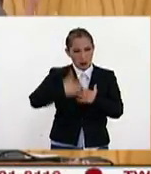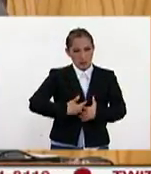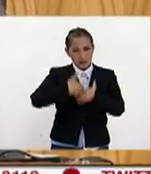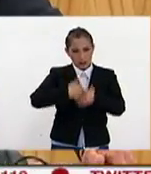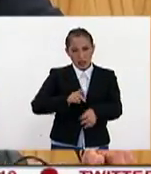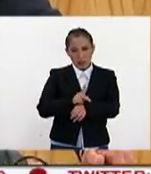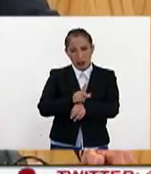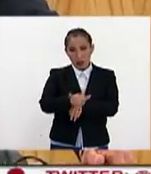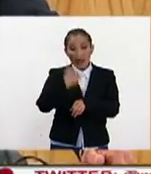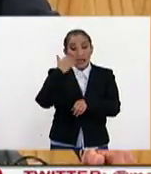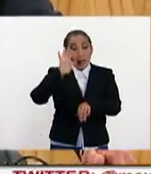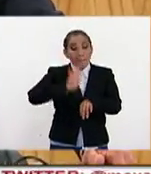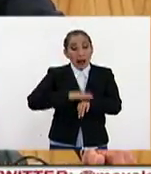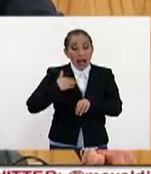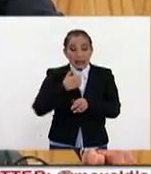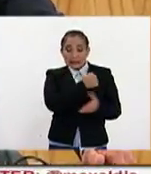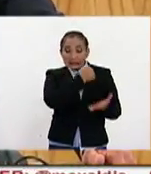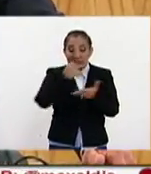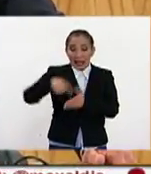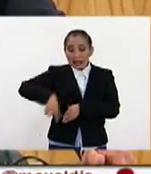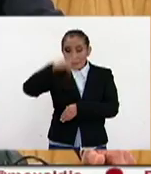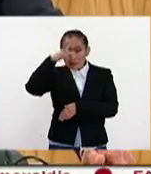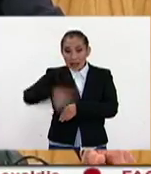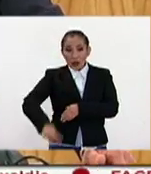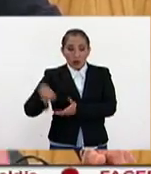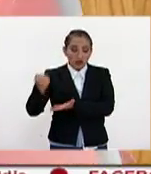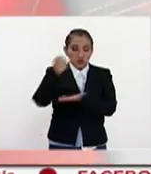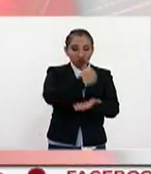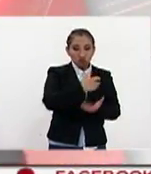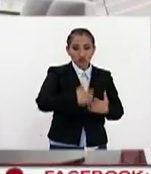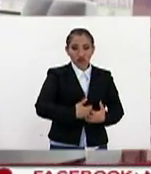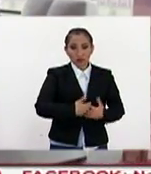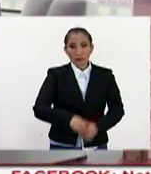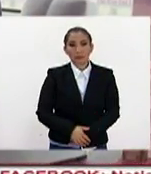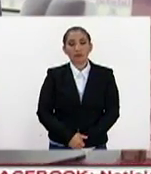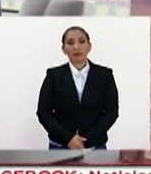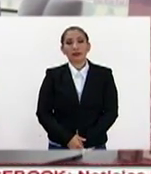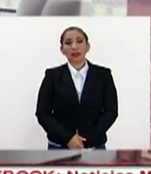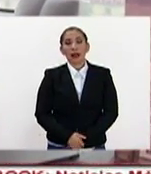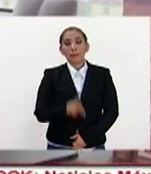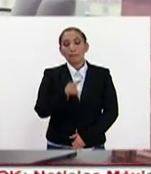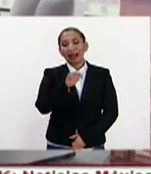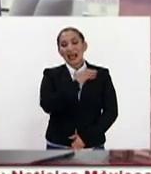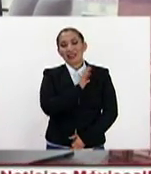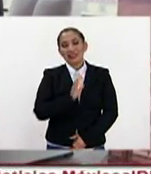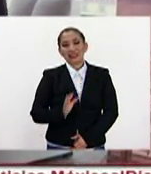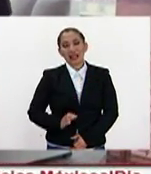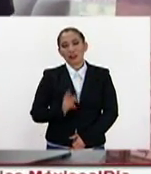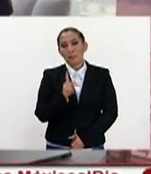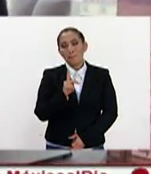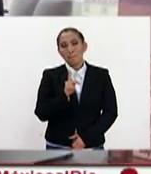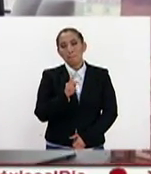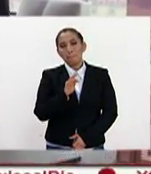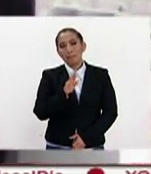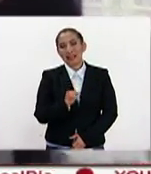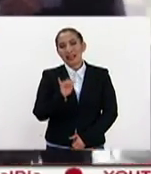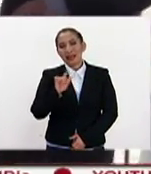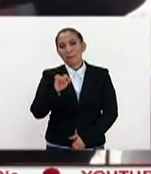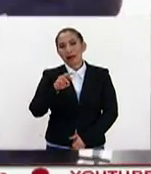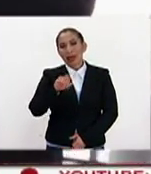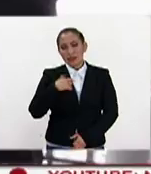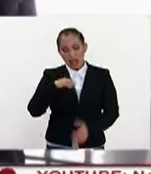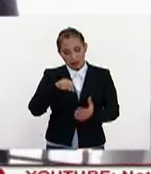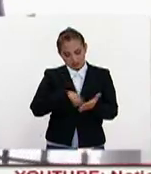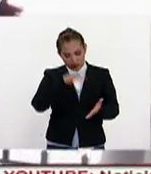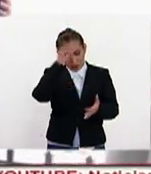Paraguay buscan incrementar sus inversiones en México. El precandidato del PRI, José Antonio Meade, firma la alianza por